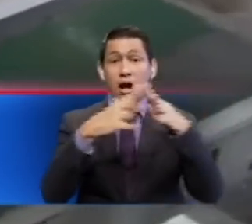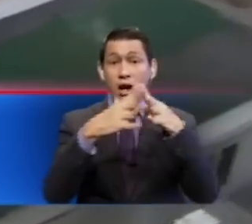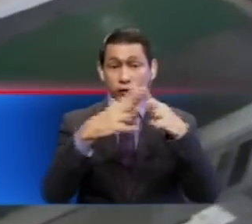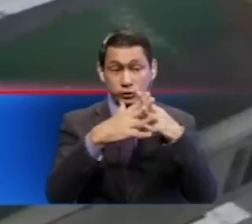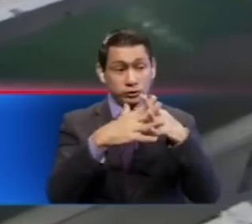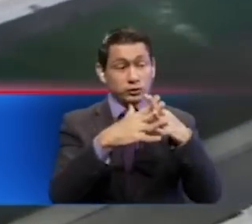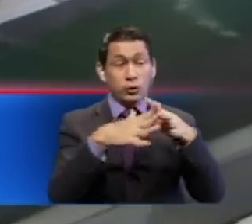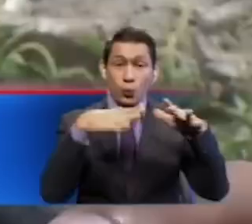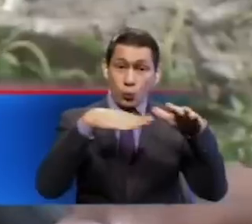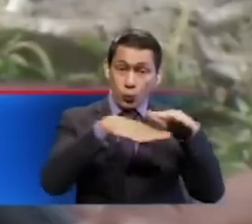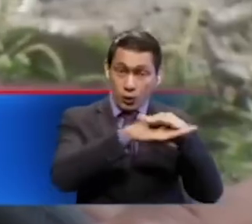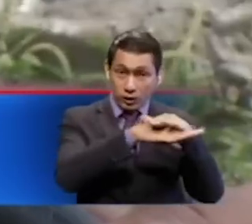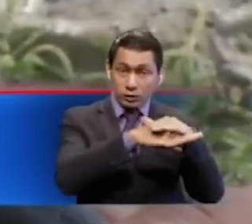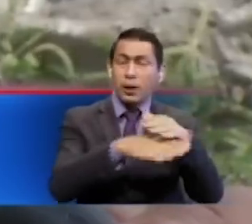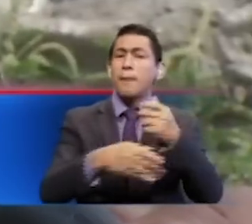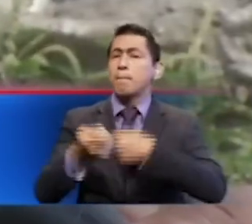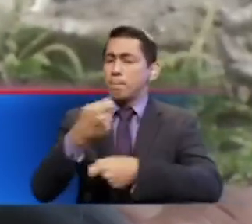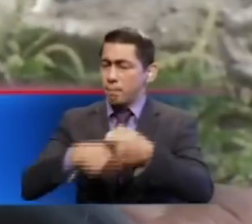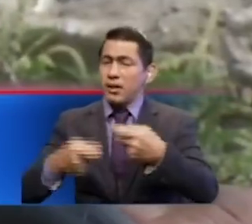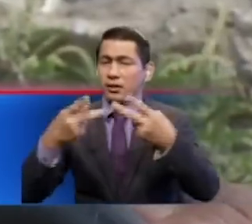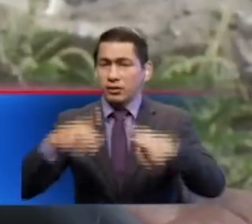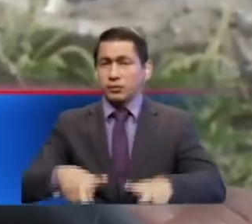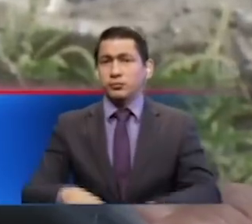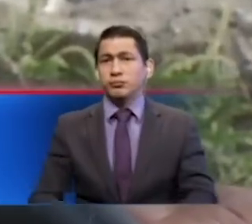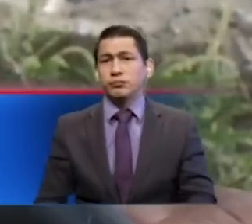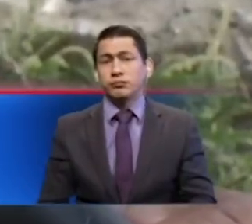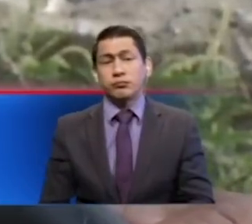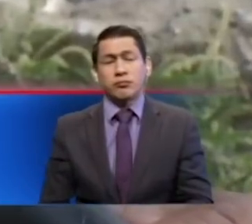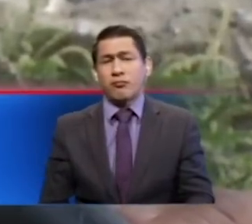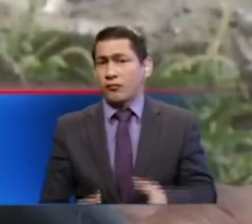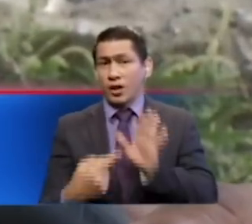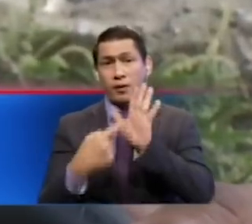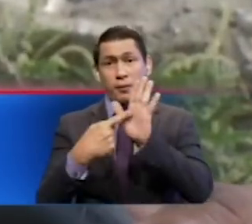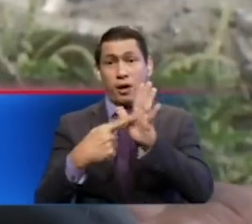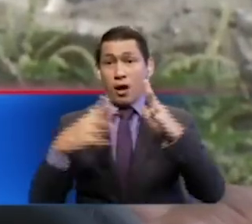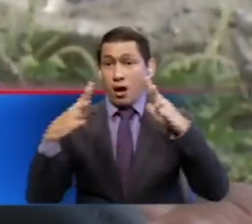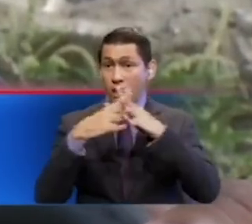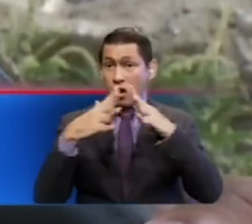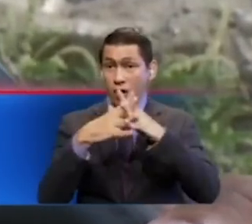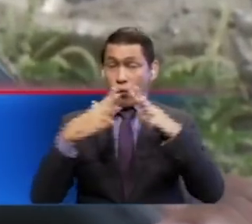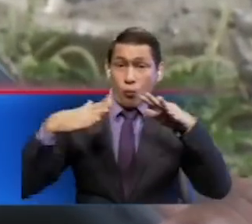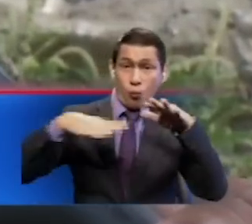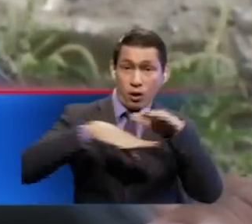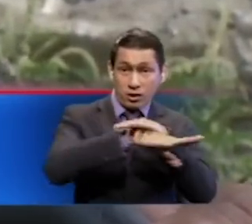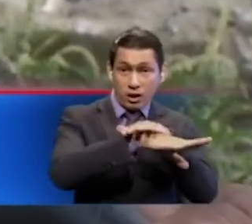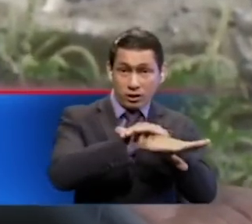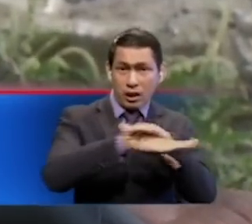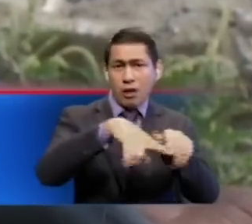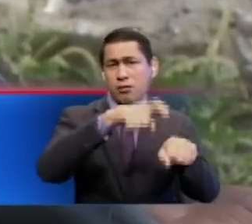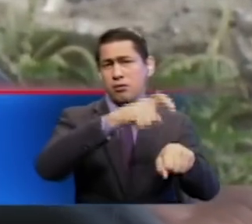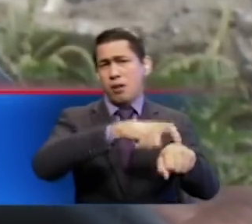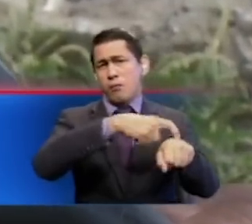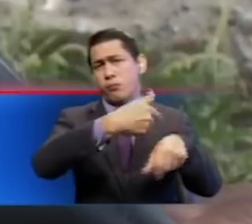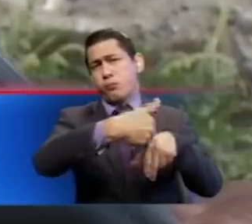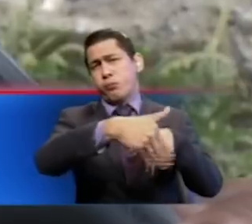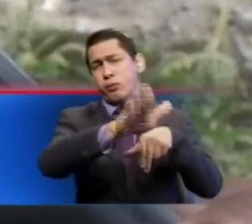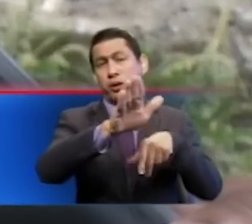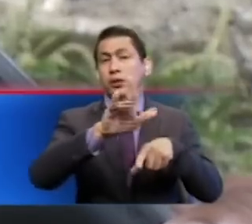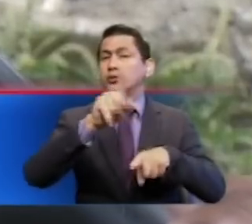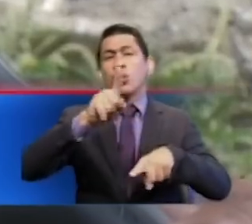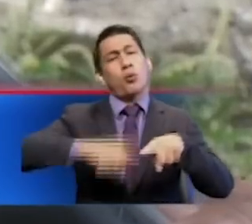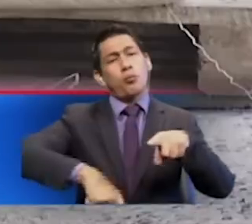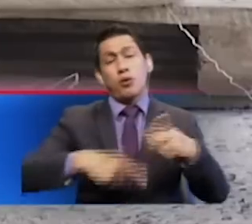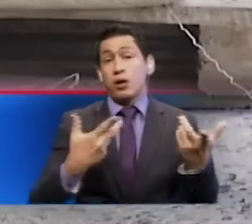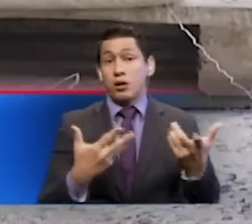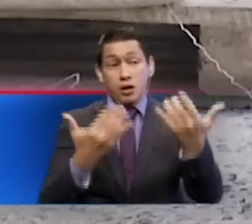se está vendiendo el arroz. Un poquito complicado poder almacenar en gran cantidad, como les digo, o sea, la demanda ahorita es demasiado y lo que queremos